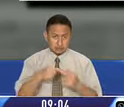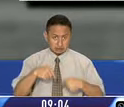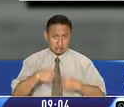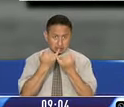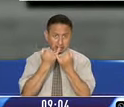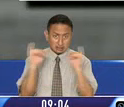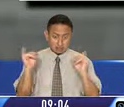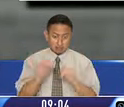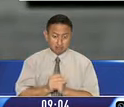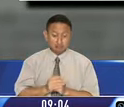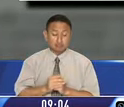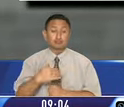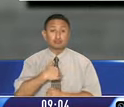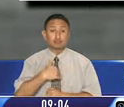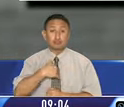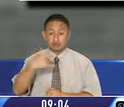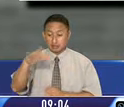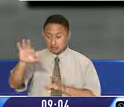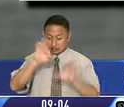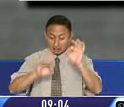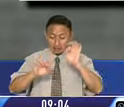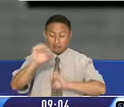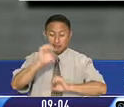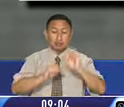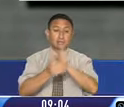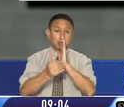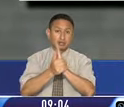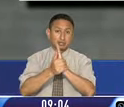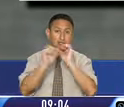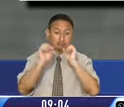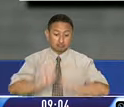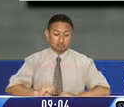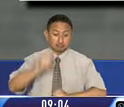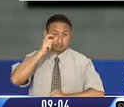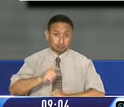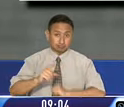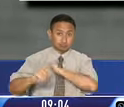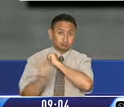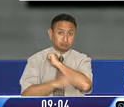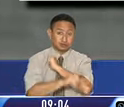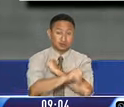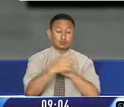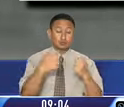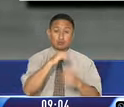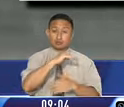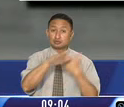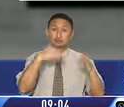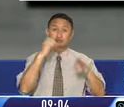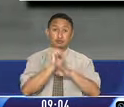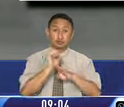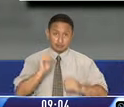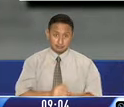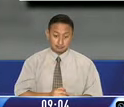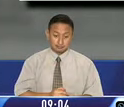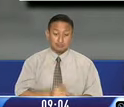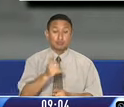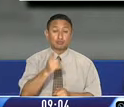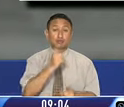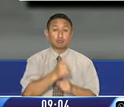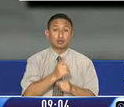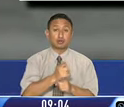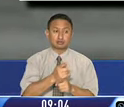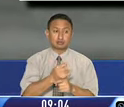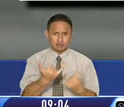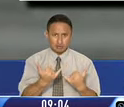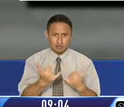que le permita seleccionar, evaluar, capacitar y sancionar a los fiscales y sus equipos a escala nacional, razón por la cual sería